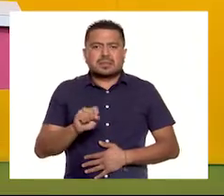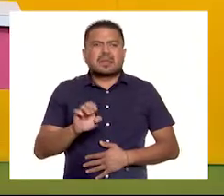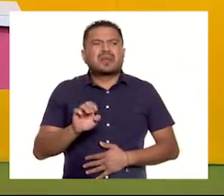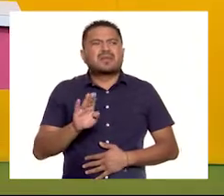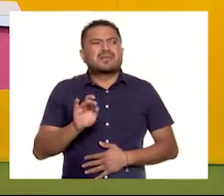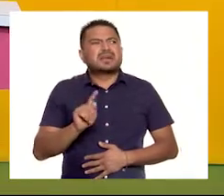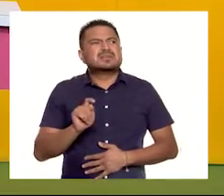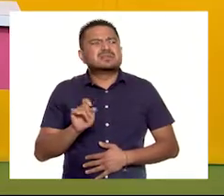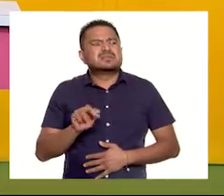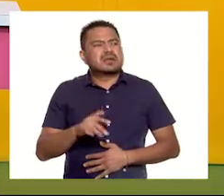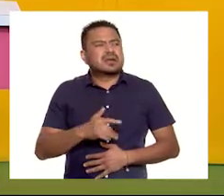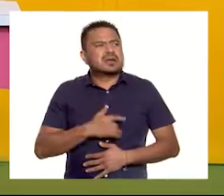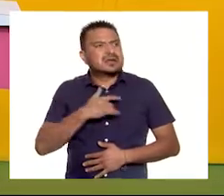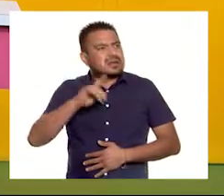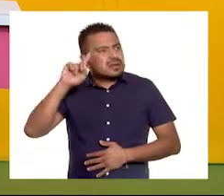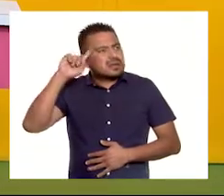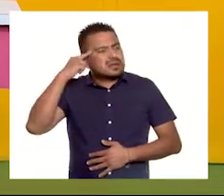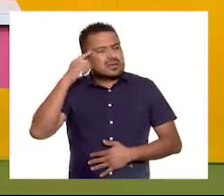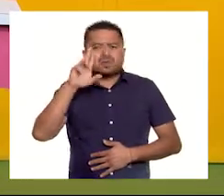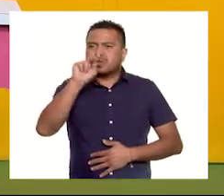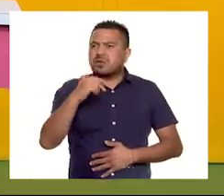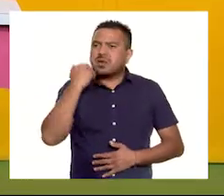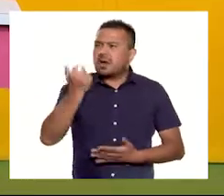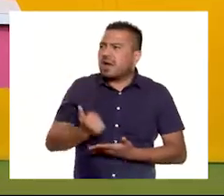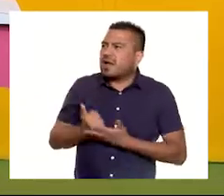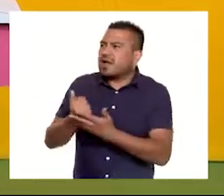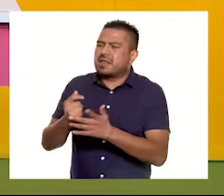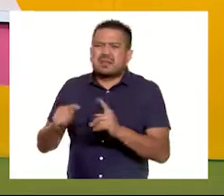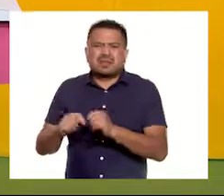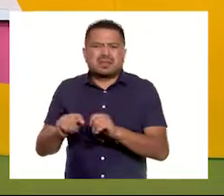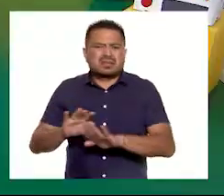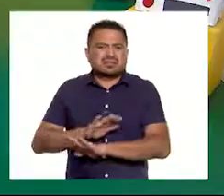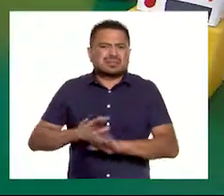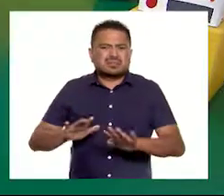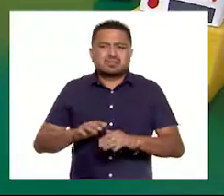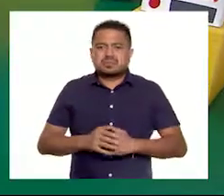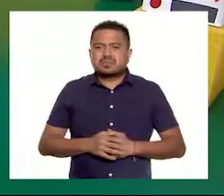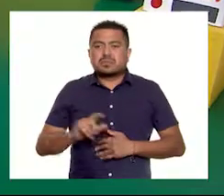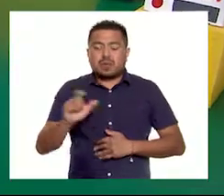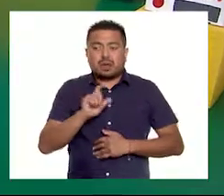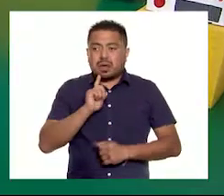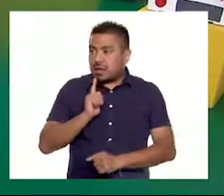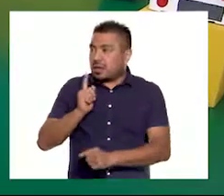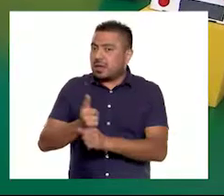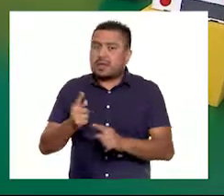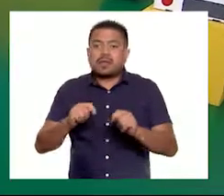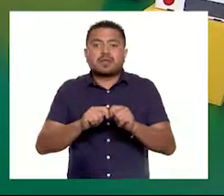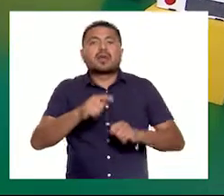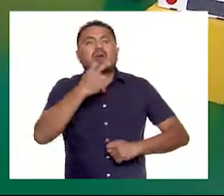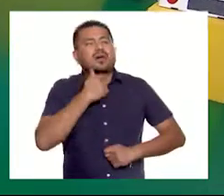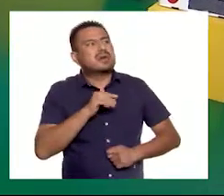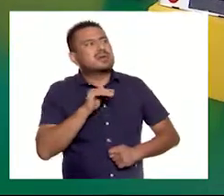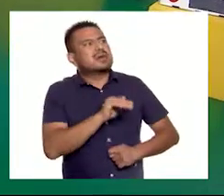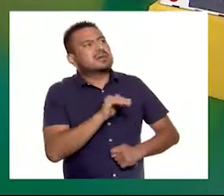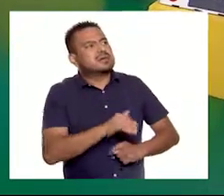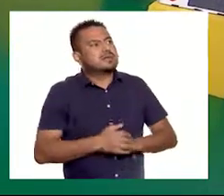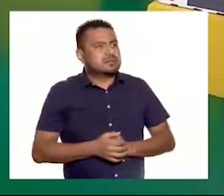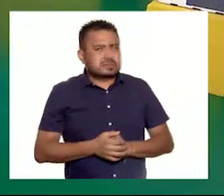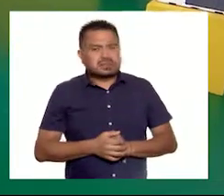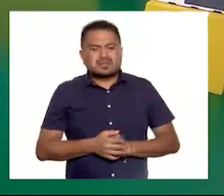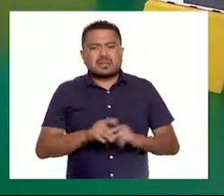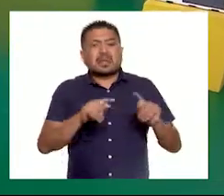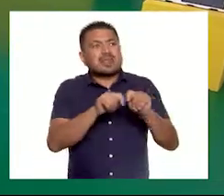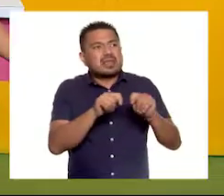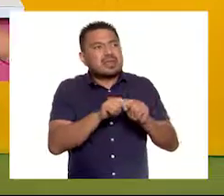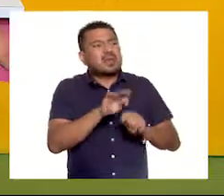Sebastián estaba muy enojado y no quería ayudarle a su tía. Cuando se encontró a su tío, le dijo...